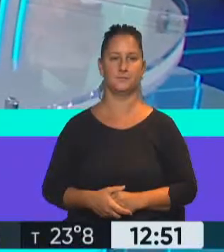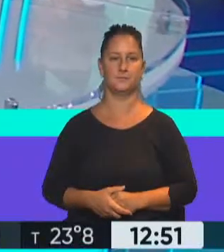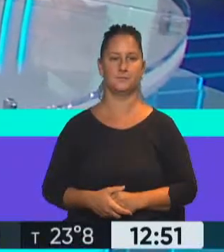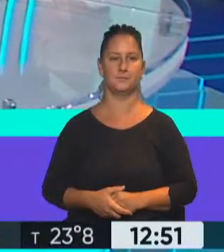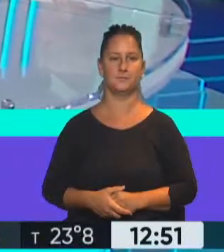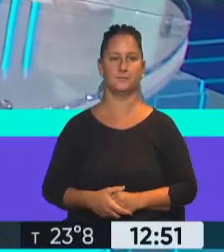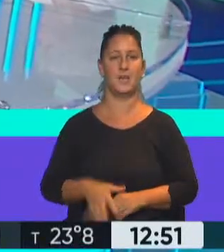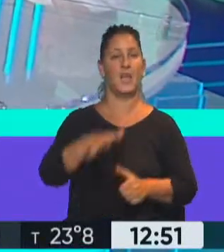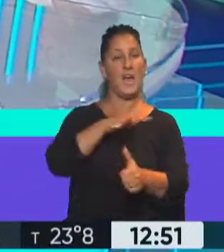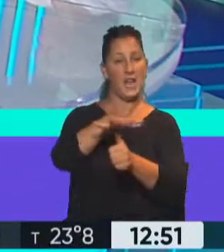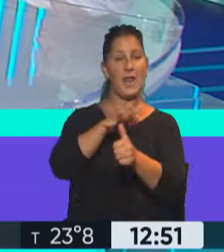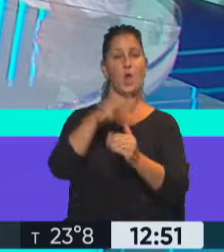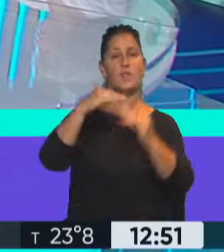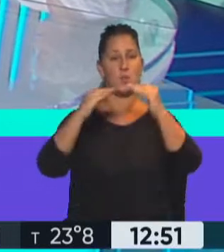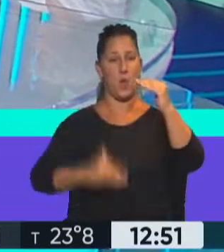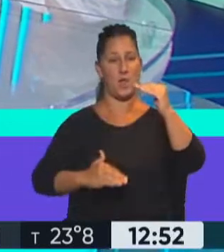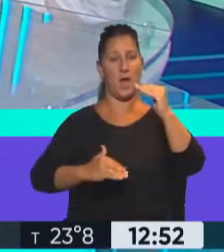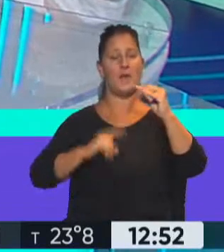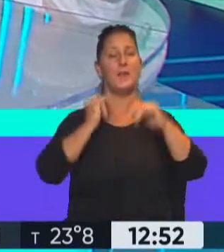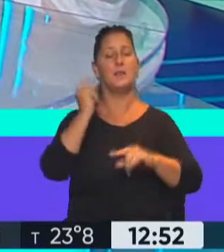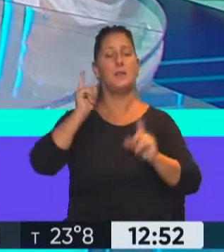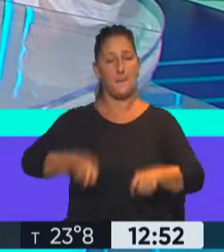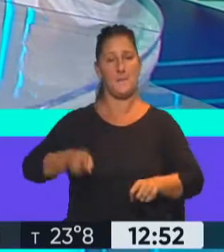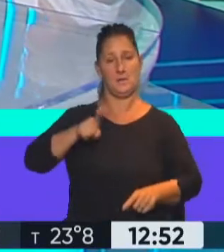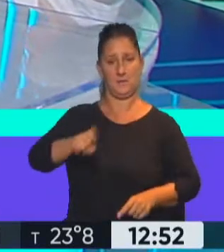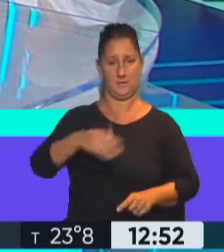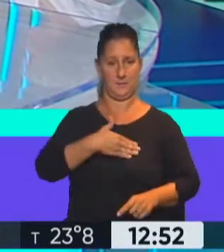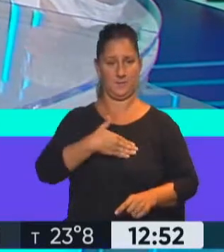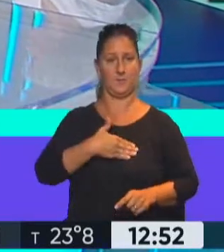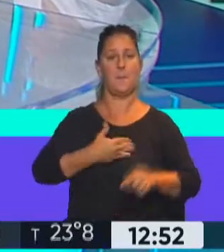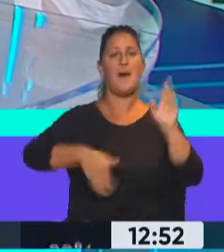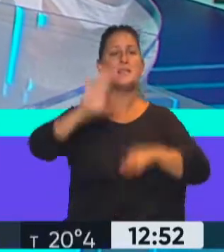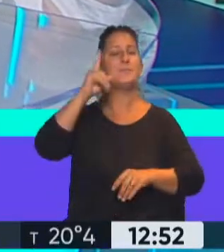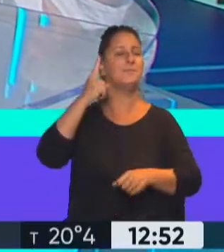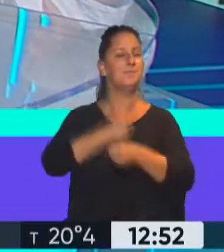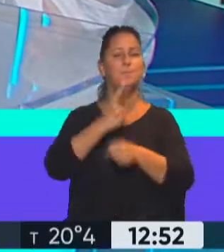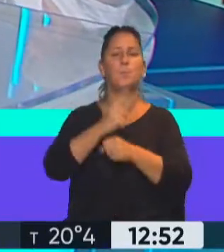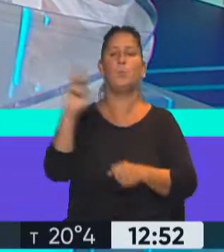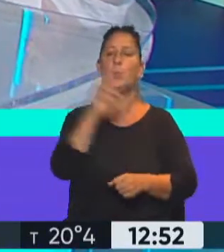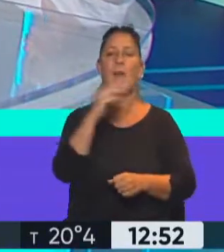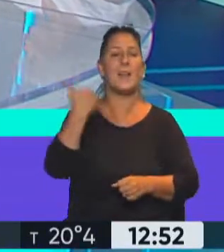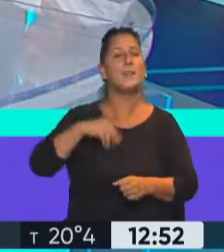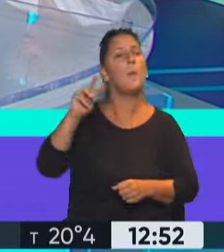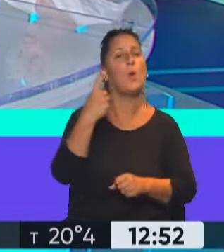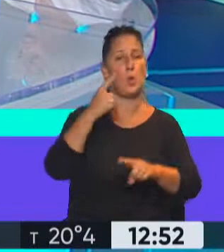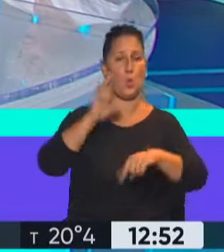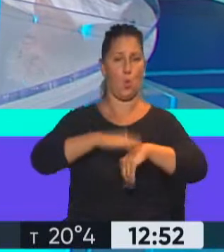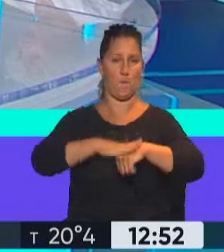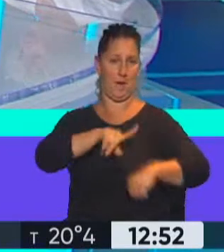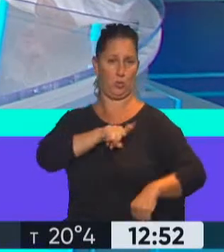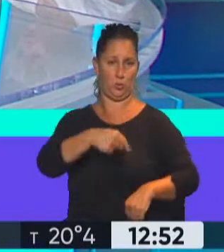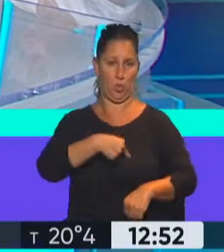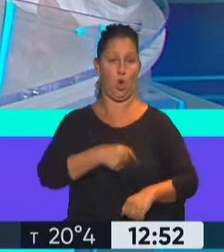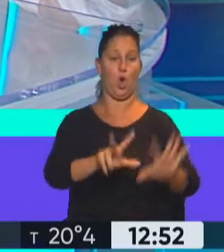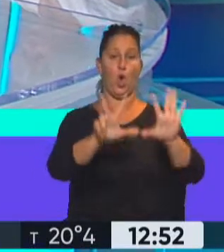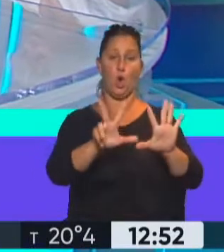estamos desigualdad de género y cáncer de mama es la principal causa causa de muerte por tumores en mujeres argentinas una de cada